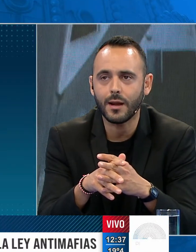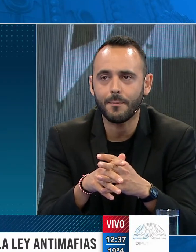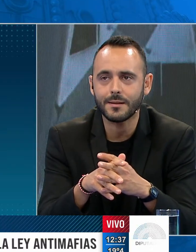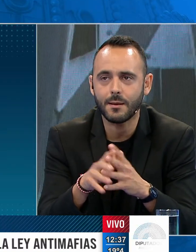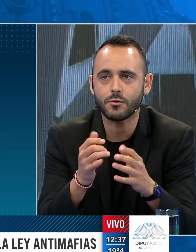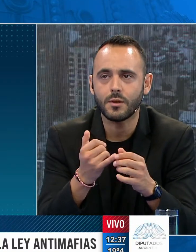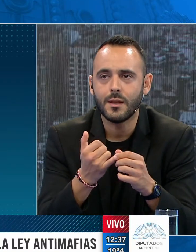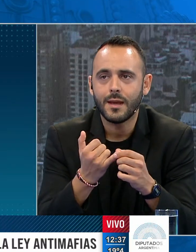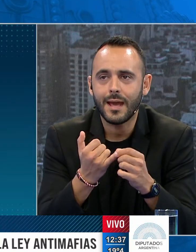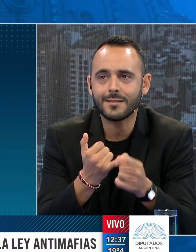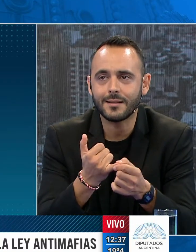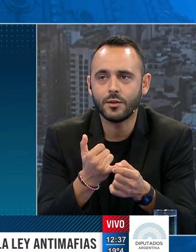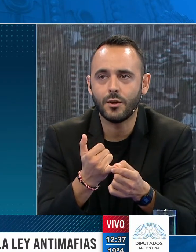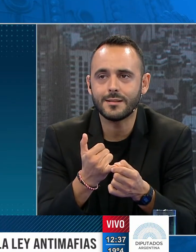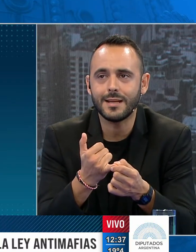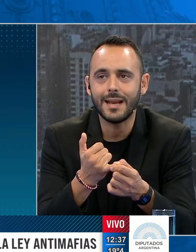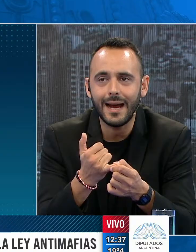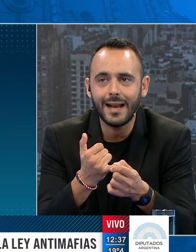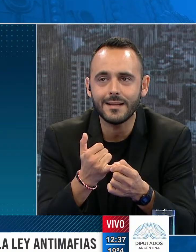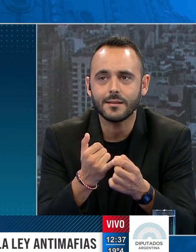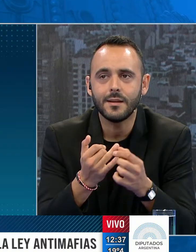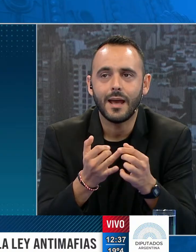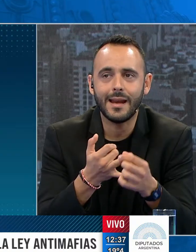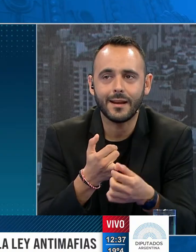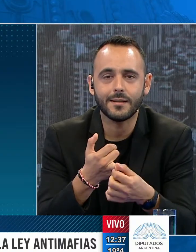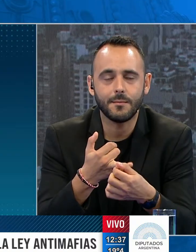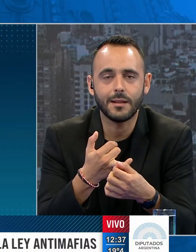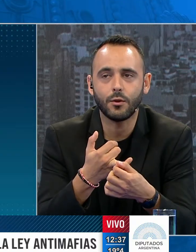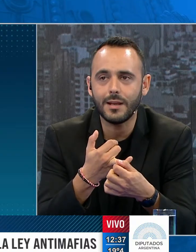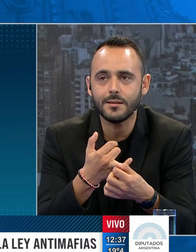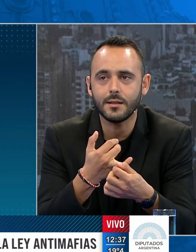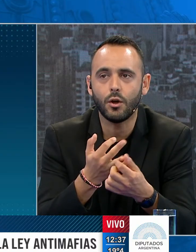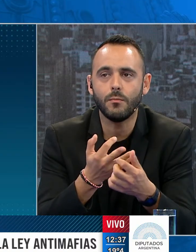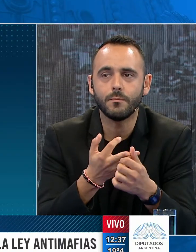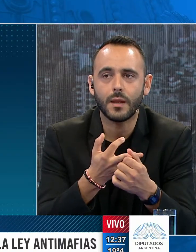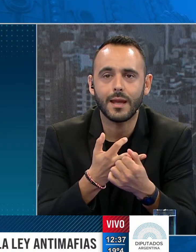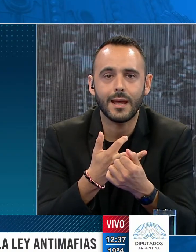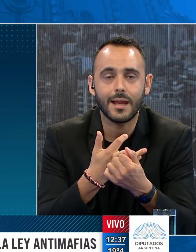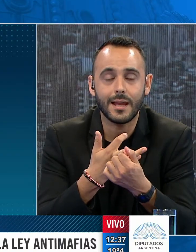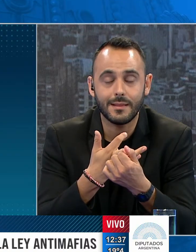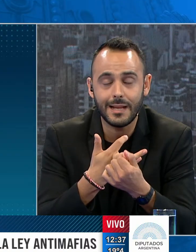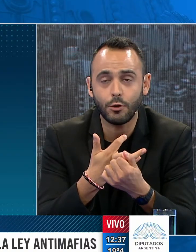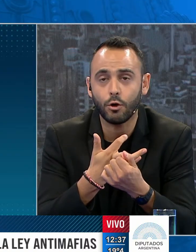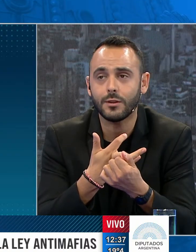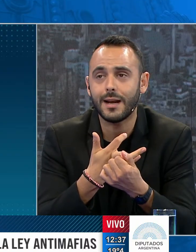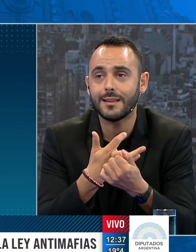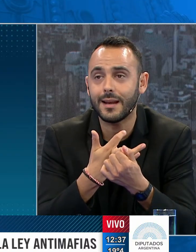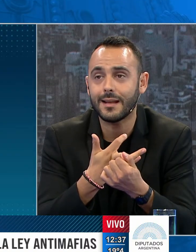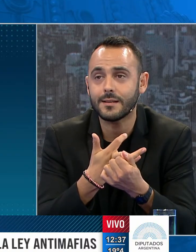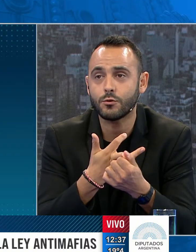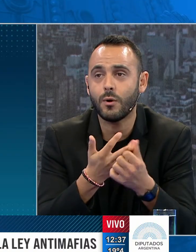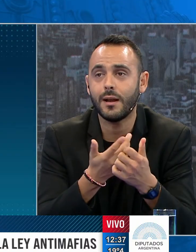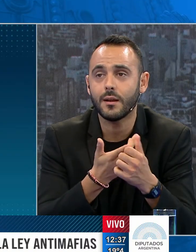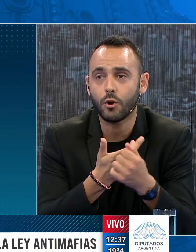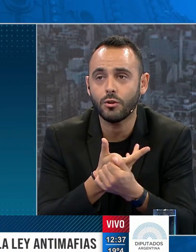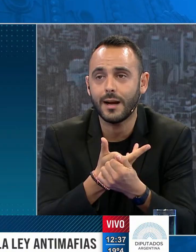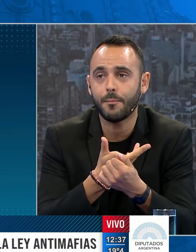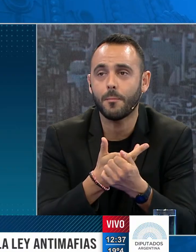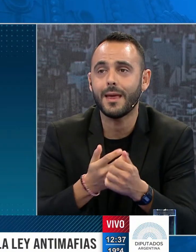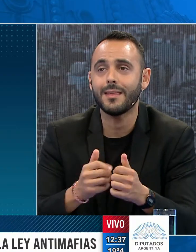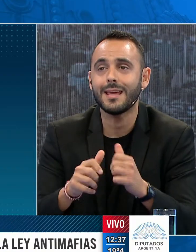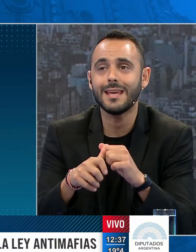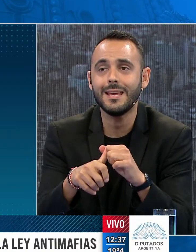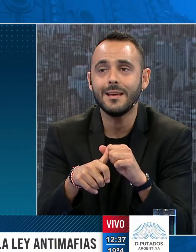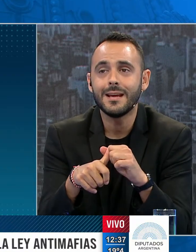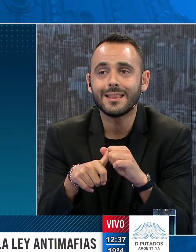delitos que repasamos, exacciones ilegales, enriquecimiento ilícito, delitos contra la integridad sexual, contra la